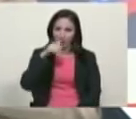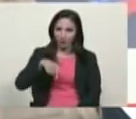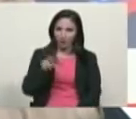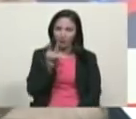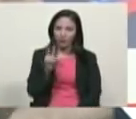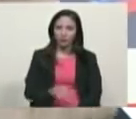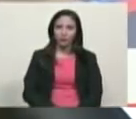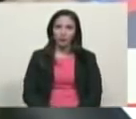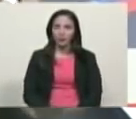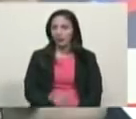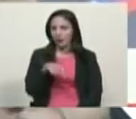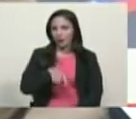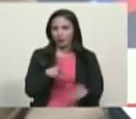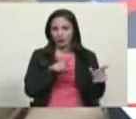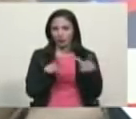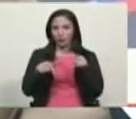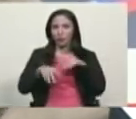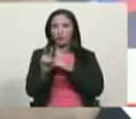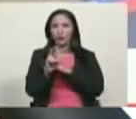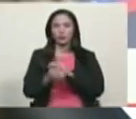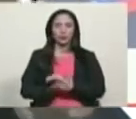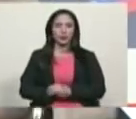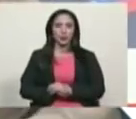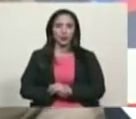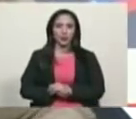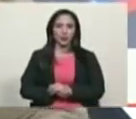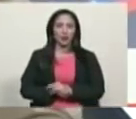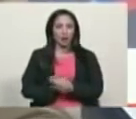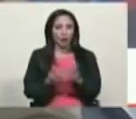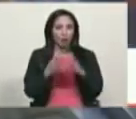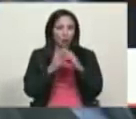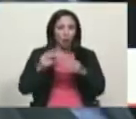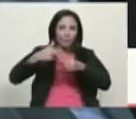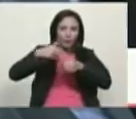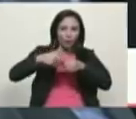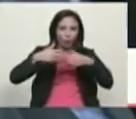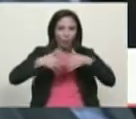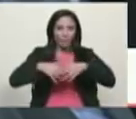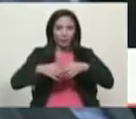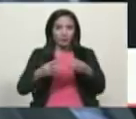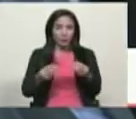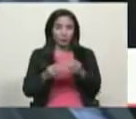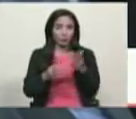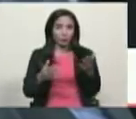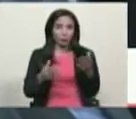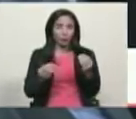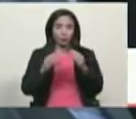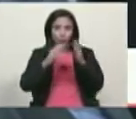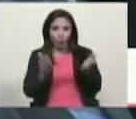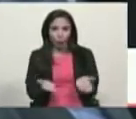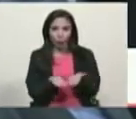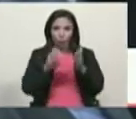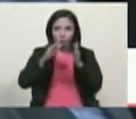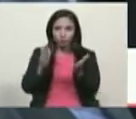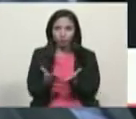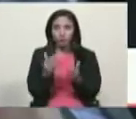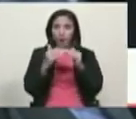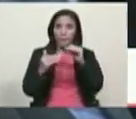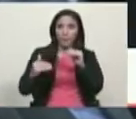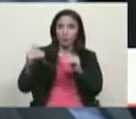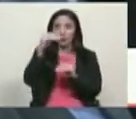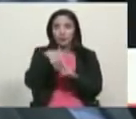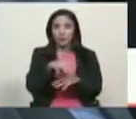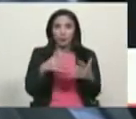cuando ya Venezuela despuntaba con grandes reservas petroleras, las potencias imperialistas de